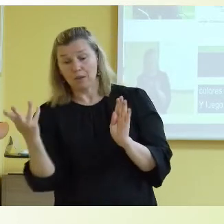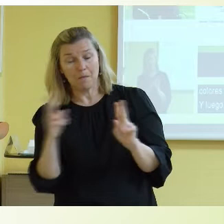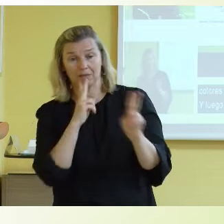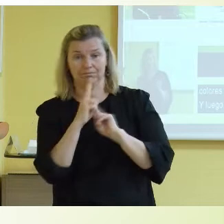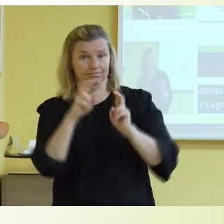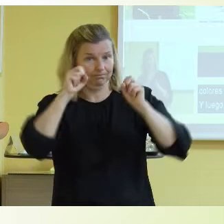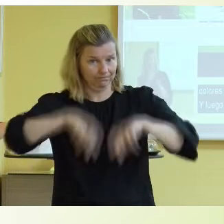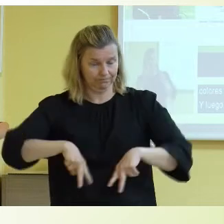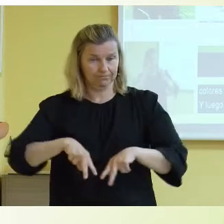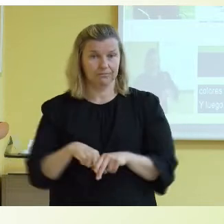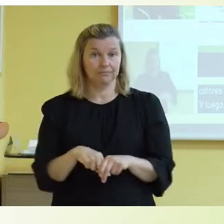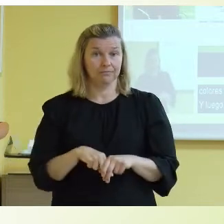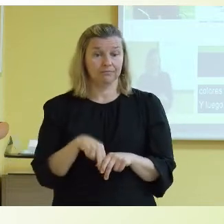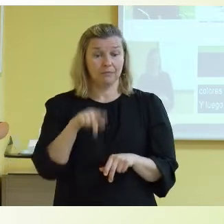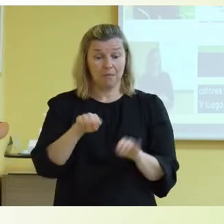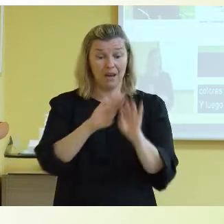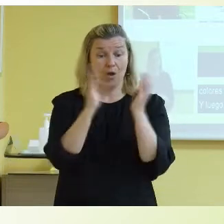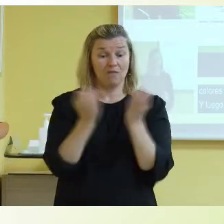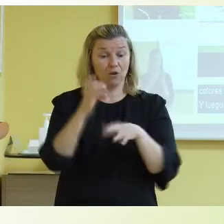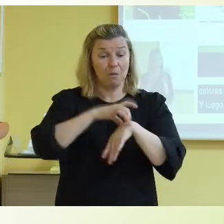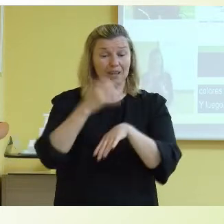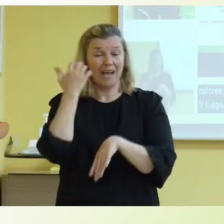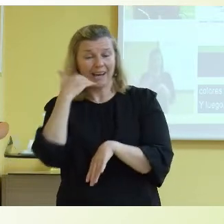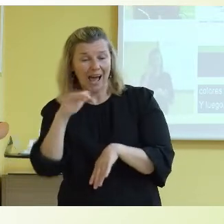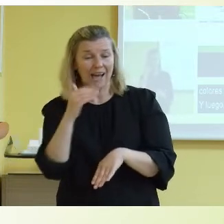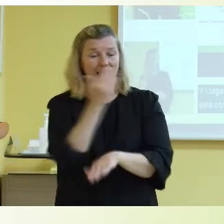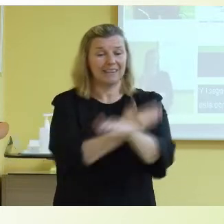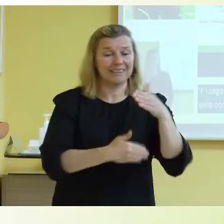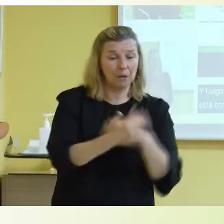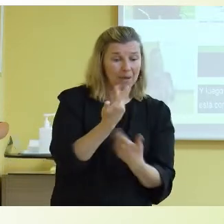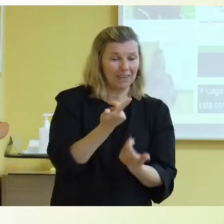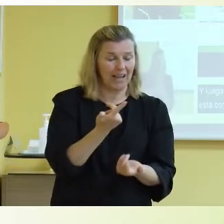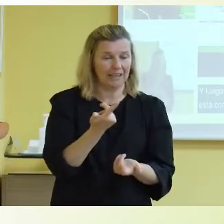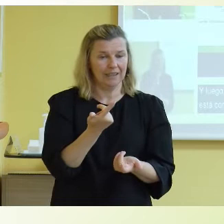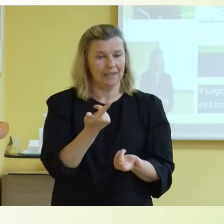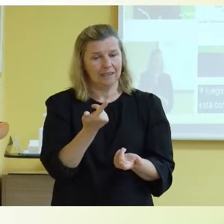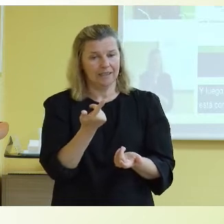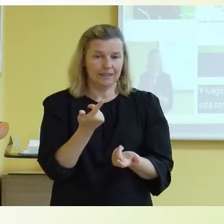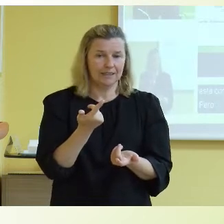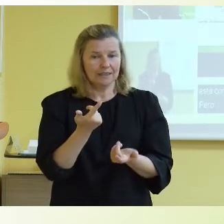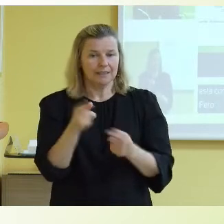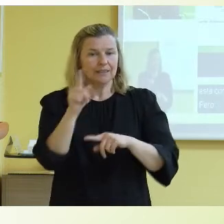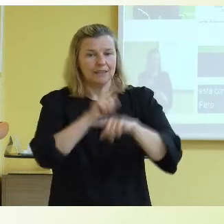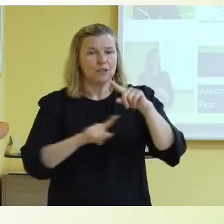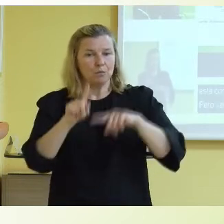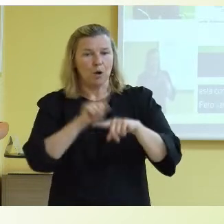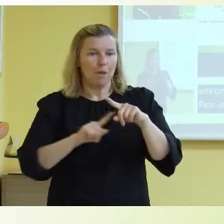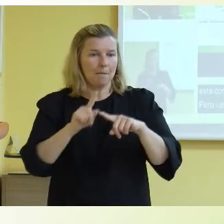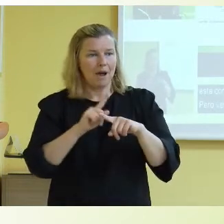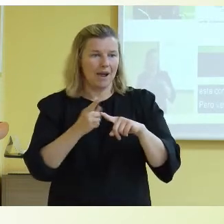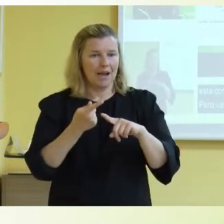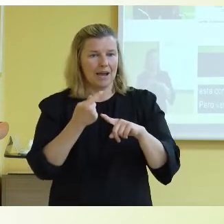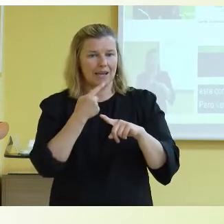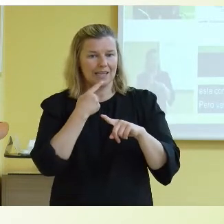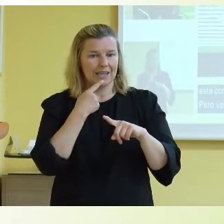Pero vemos que dentro del mundo de las enfermedades raras la discapacidad no es algo anecdótico y que la conformidad, podríamos decir que en mayoría, porque